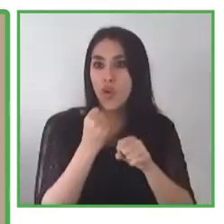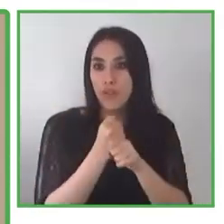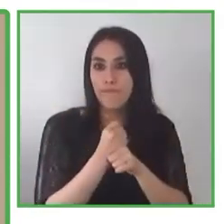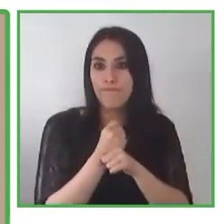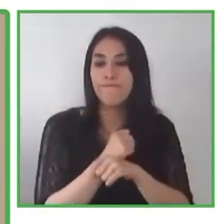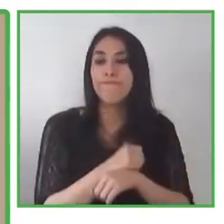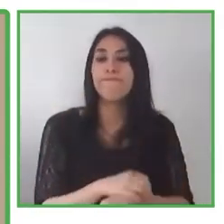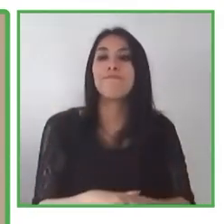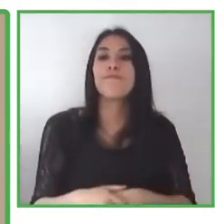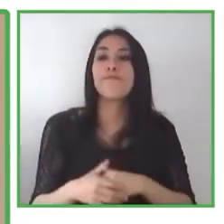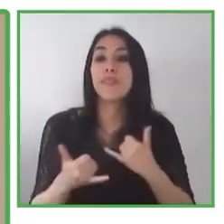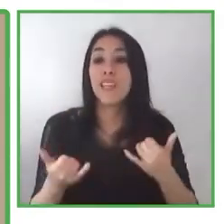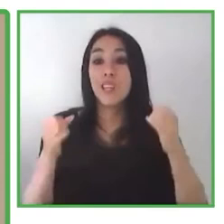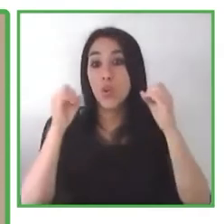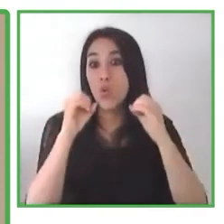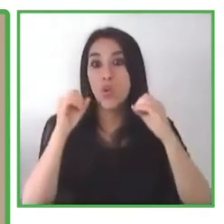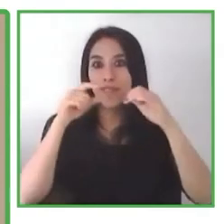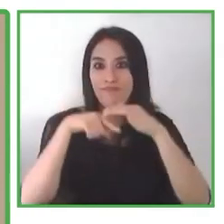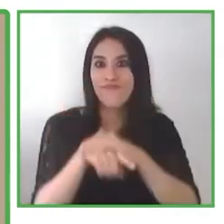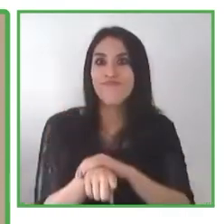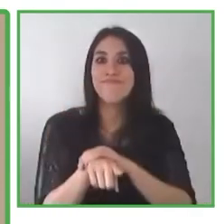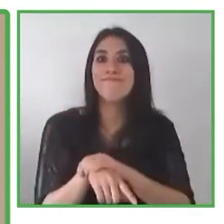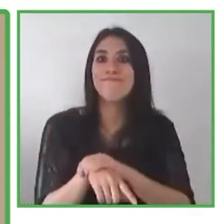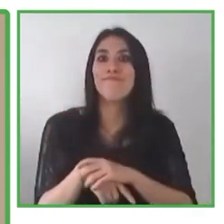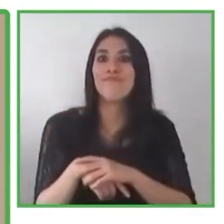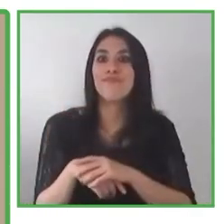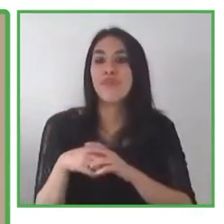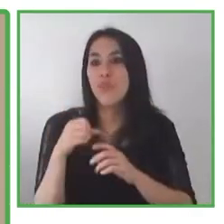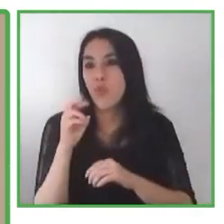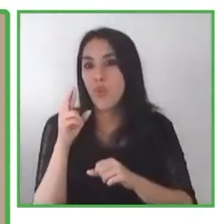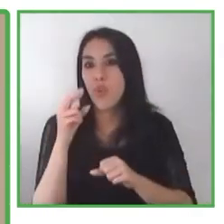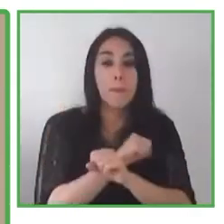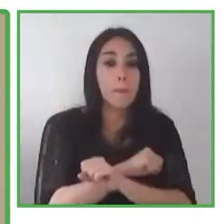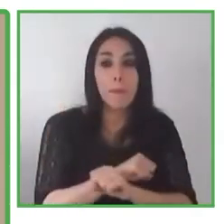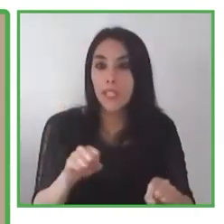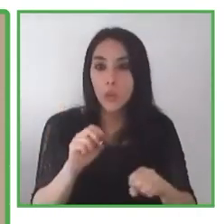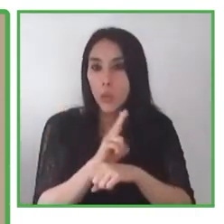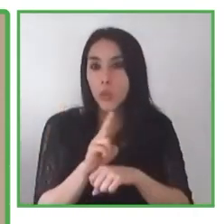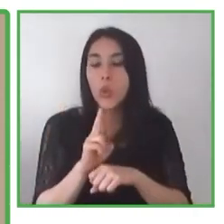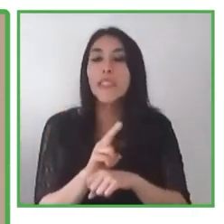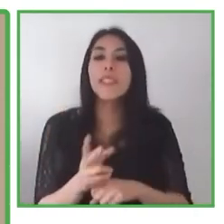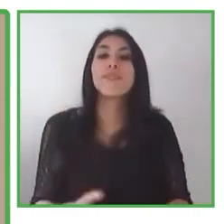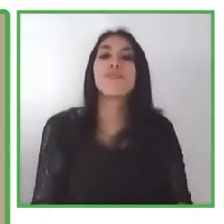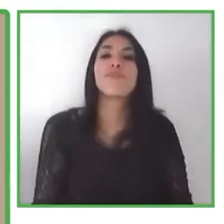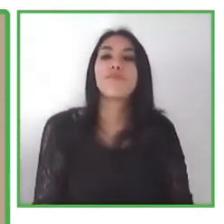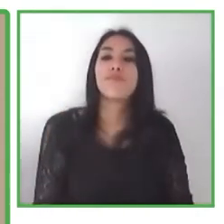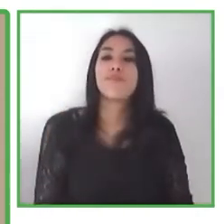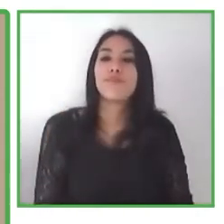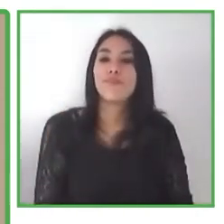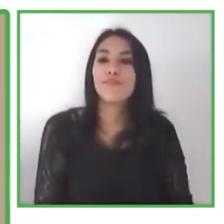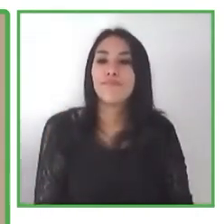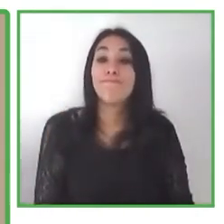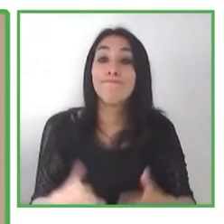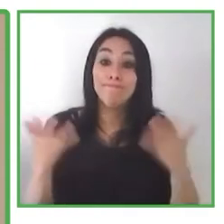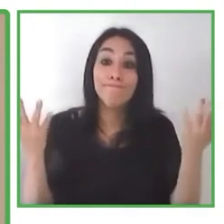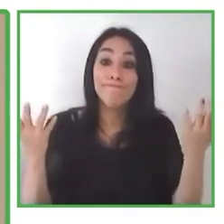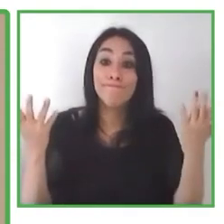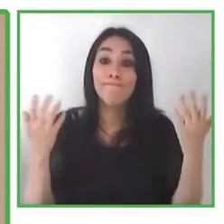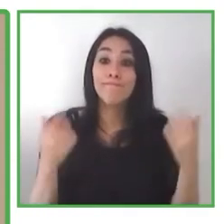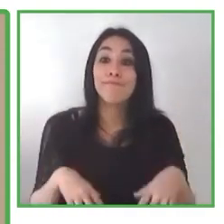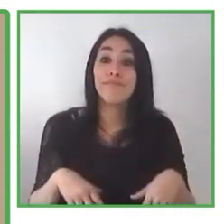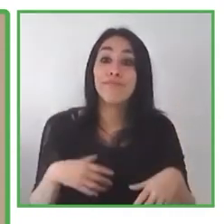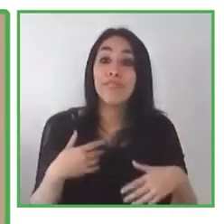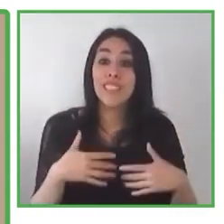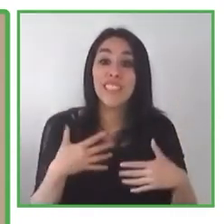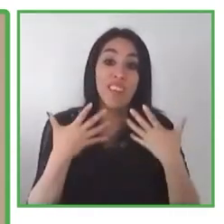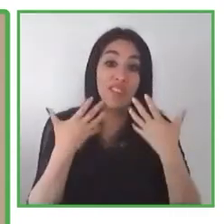trabajo no son accesibles y no son posibles de usar. Sin embargo, a pesar de estos